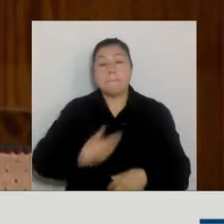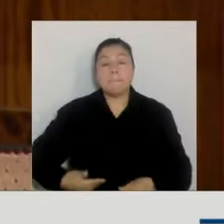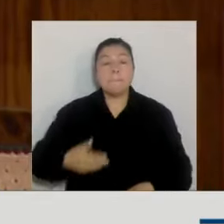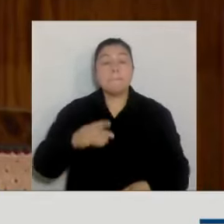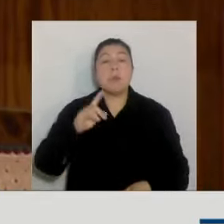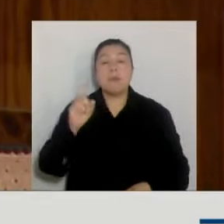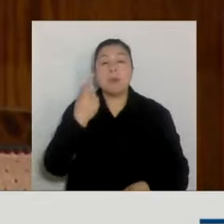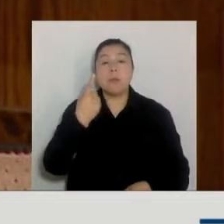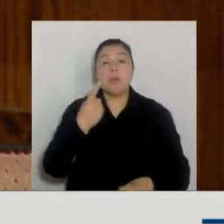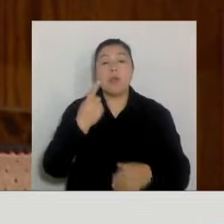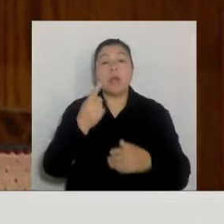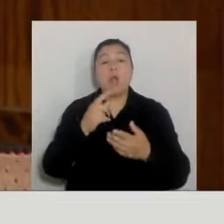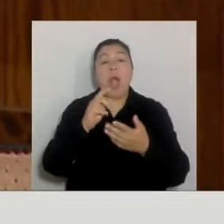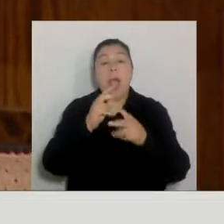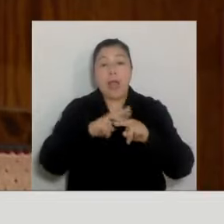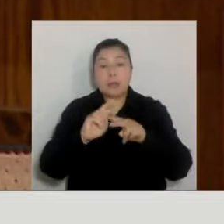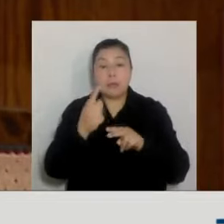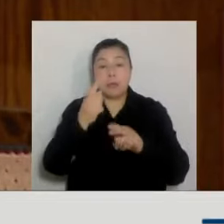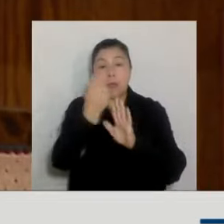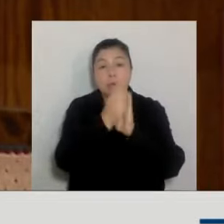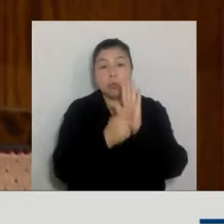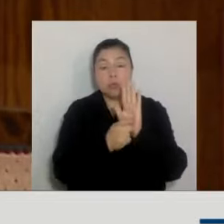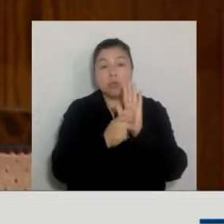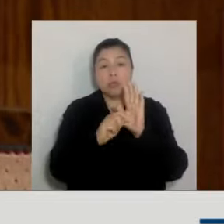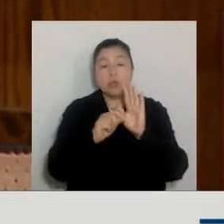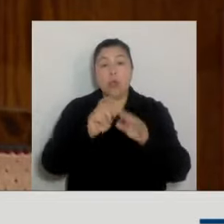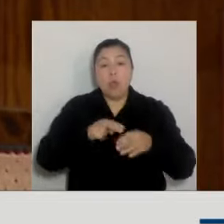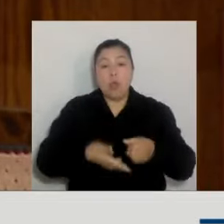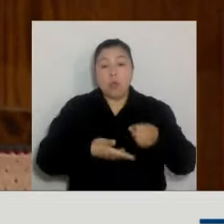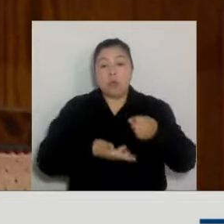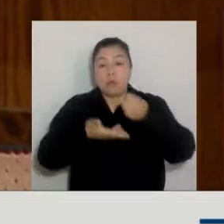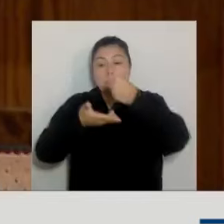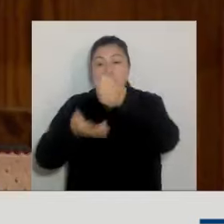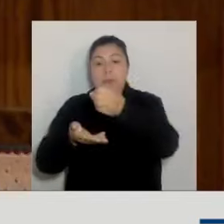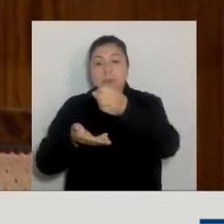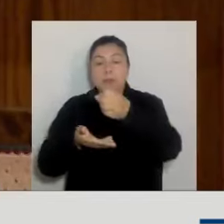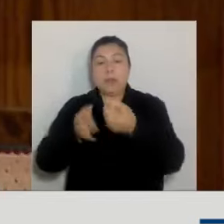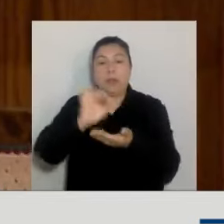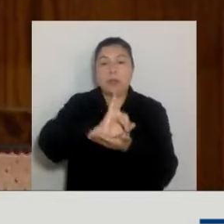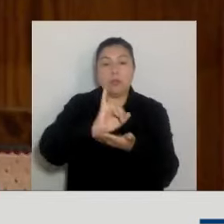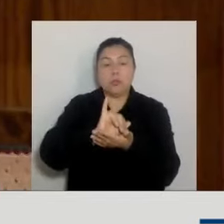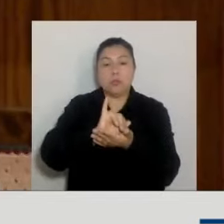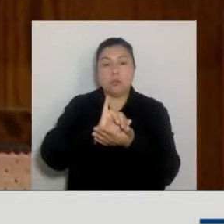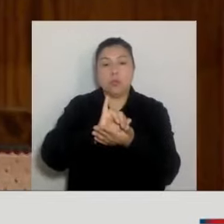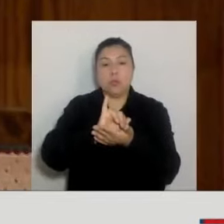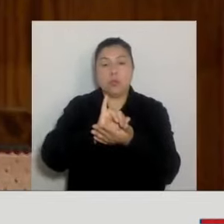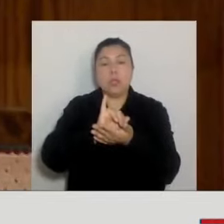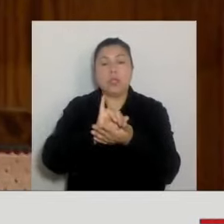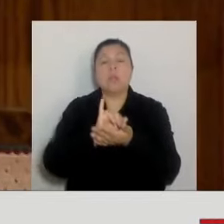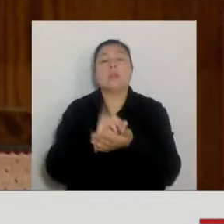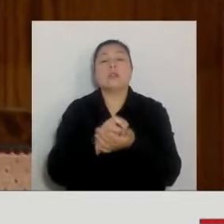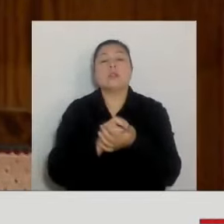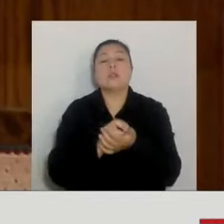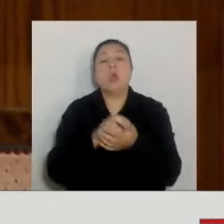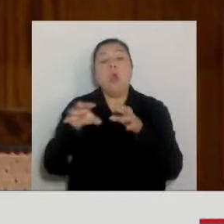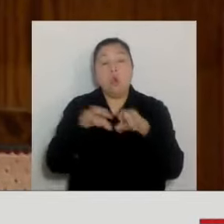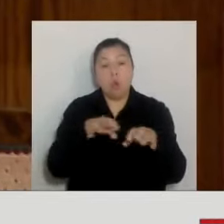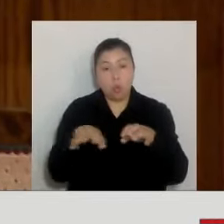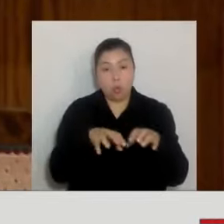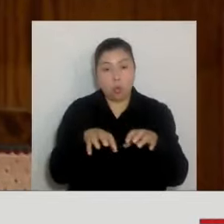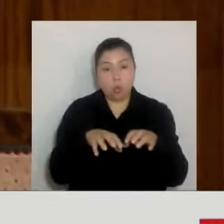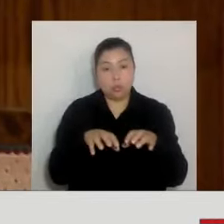presupuesto y transferirle los fondos de las entidades que traspasan personal o bienes en su